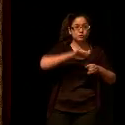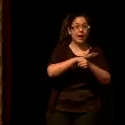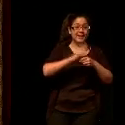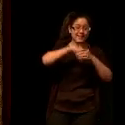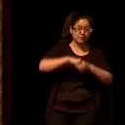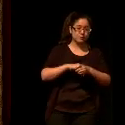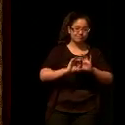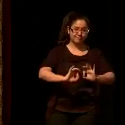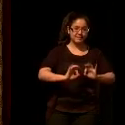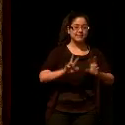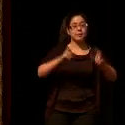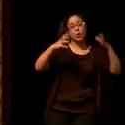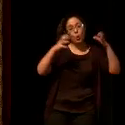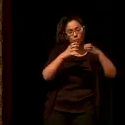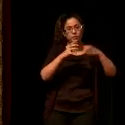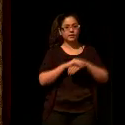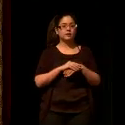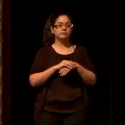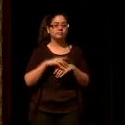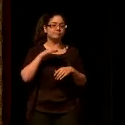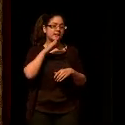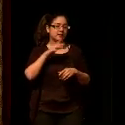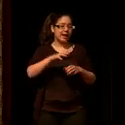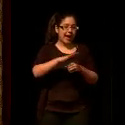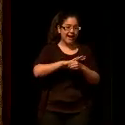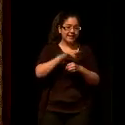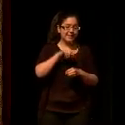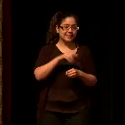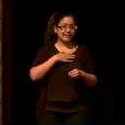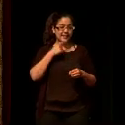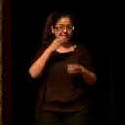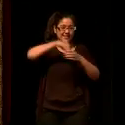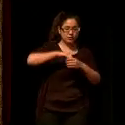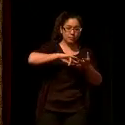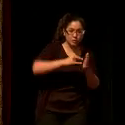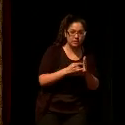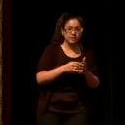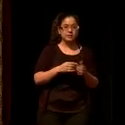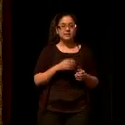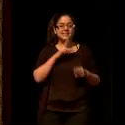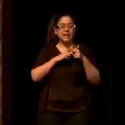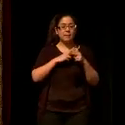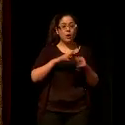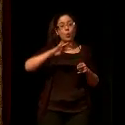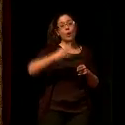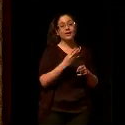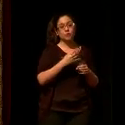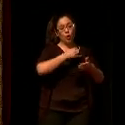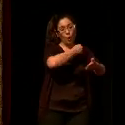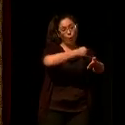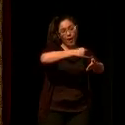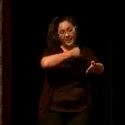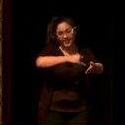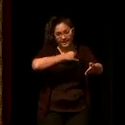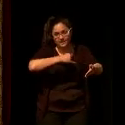en comunidad esta área de aquí cuelga un proyecto que se llama cuatro acordes cuatro cuerdas estamos